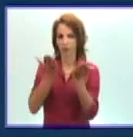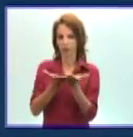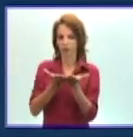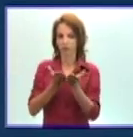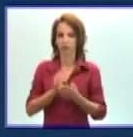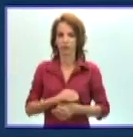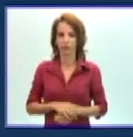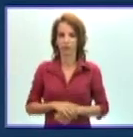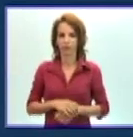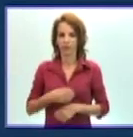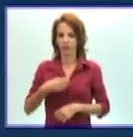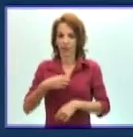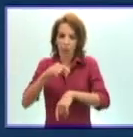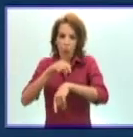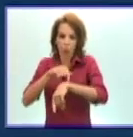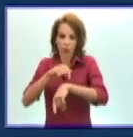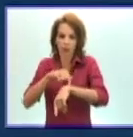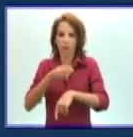que puedan copiar.